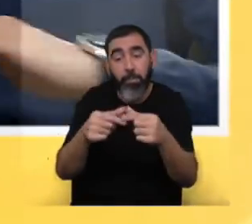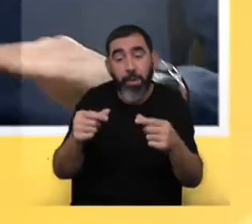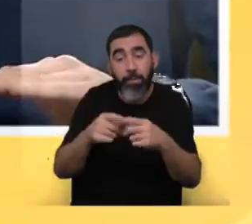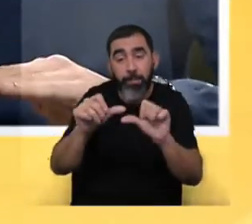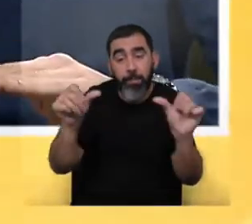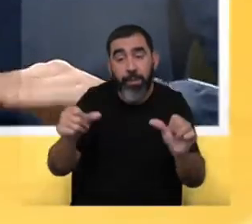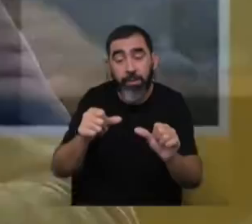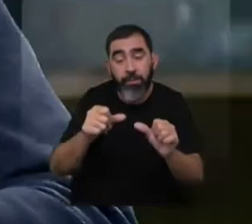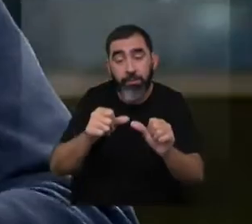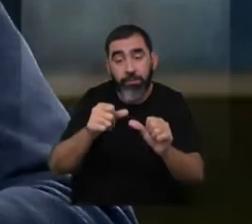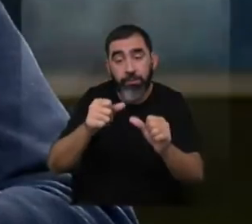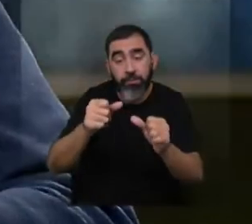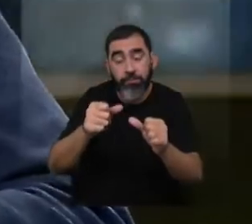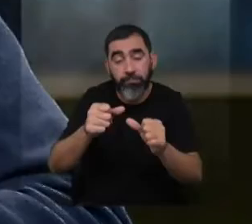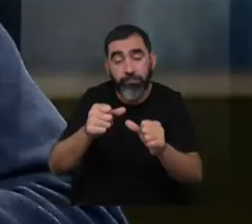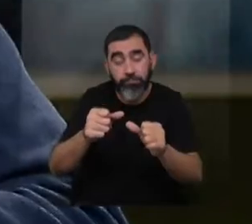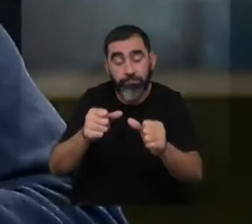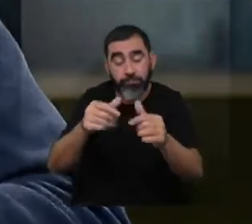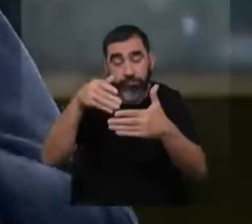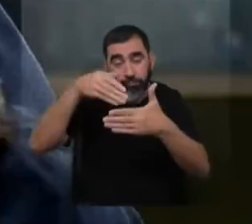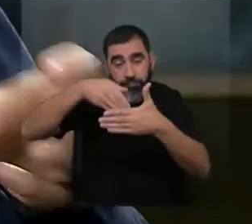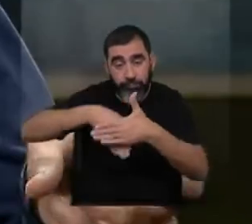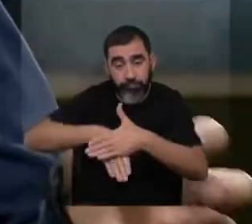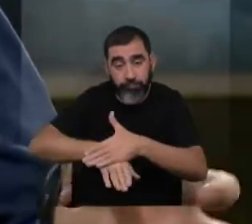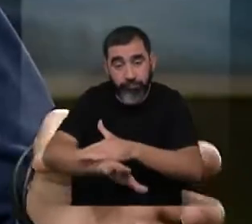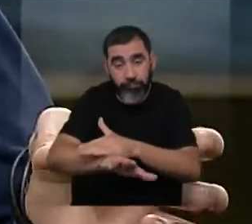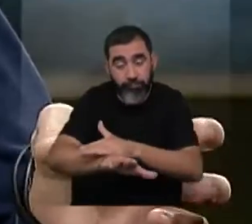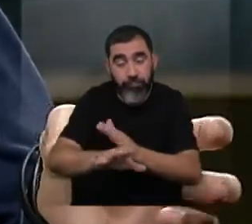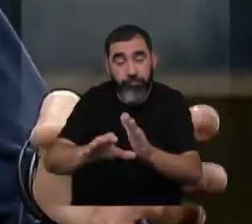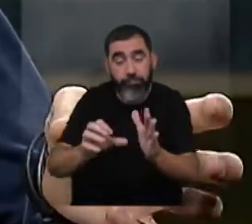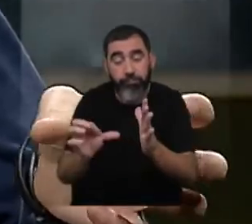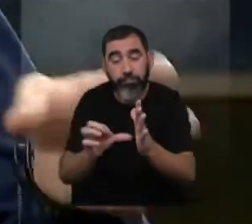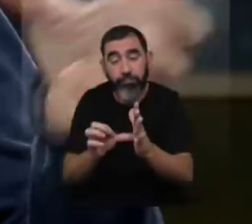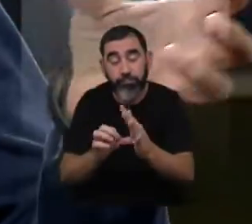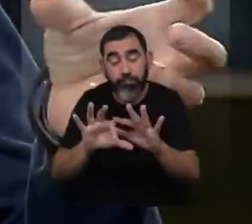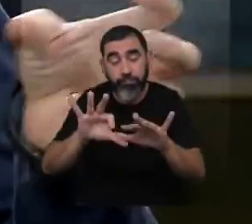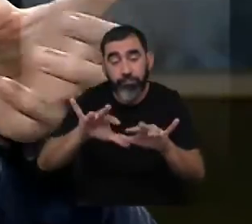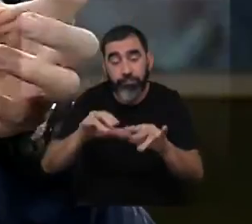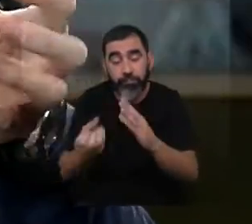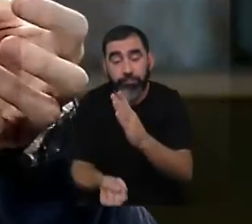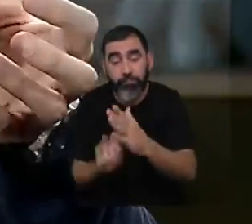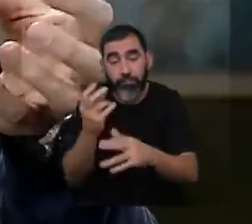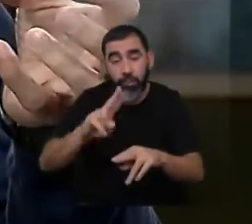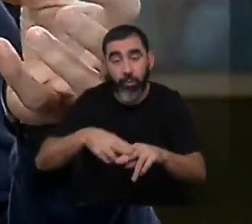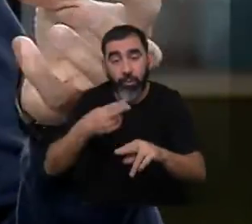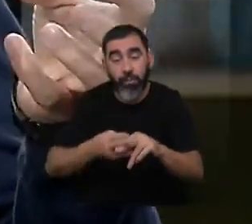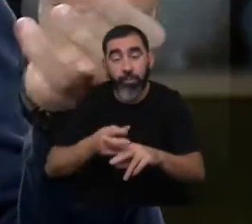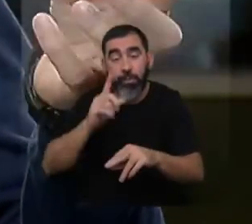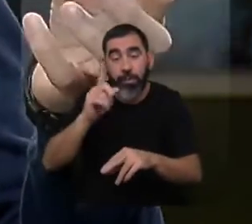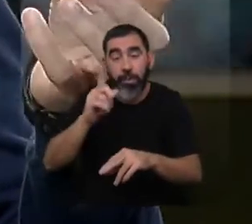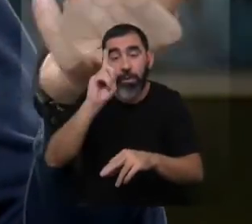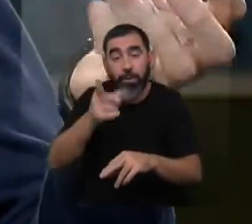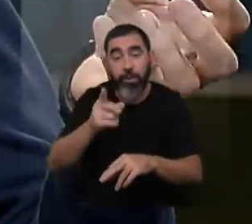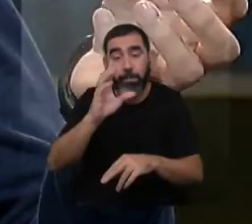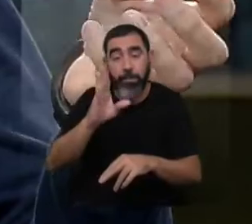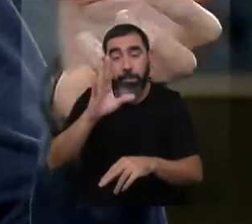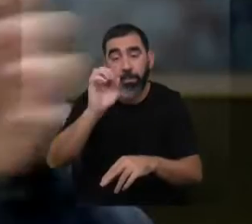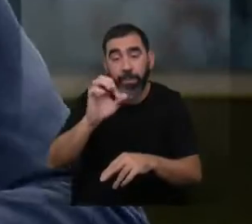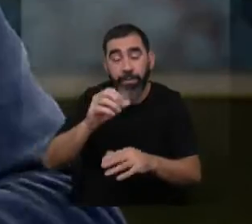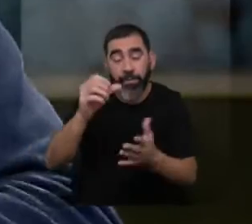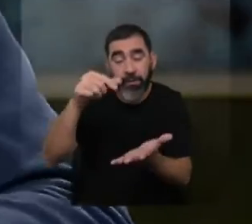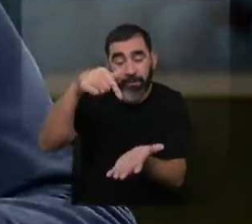es escanearlo, digitalizarlo, y ahí se lleva al sistema de información geográfico de vuelta con los puntos GPS que teníamos de referencia